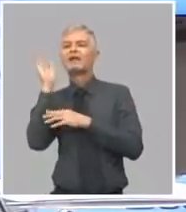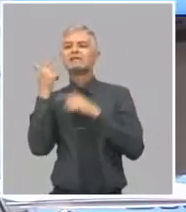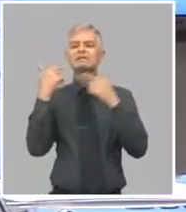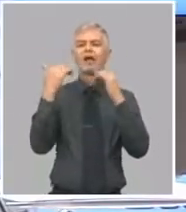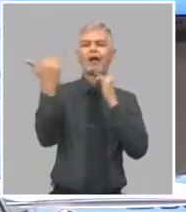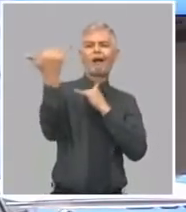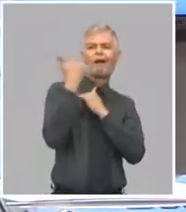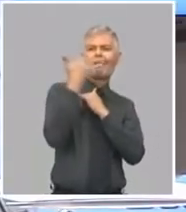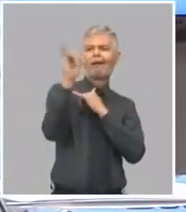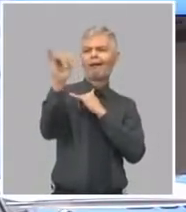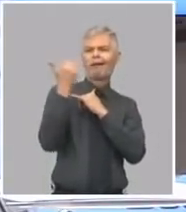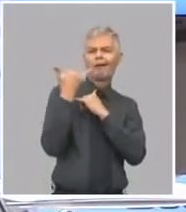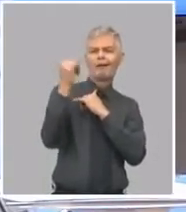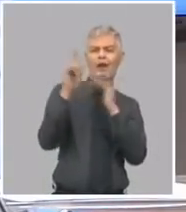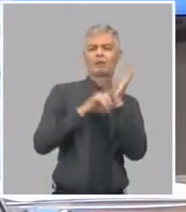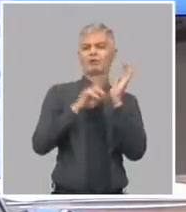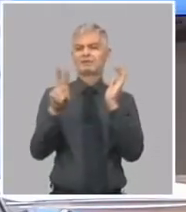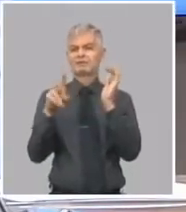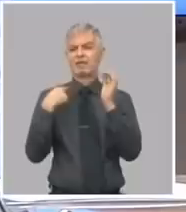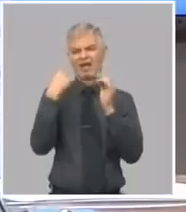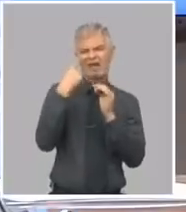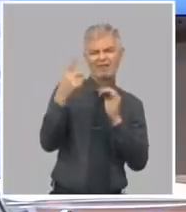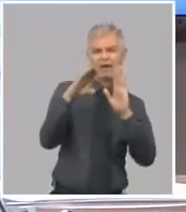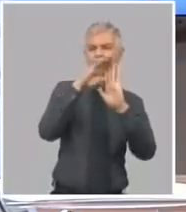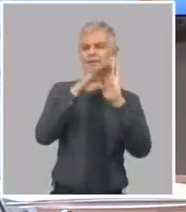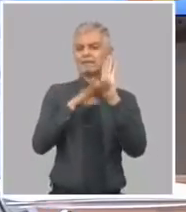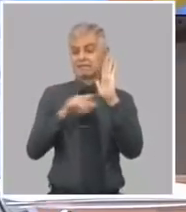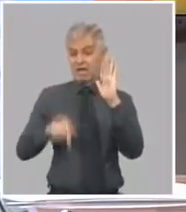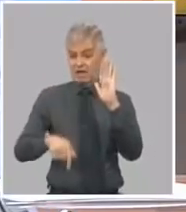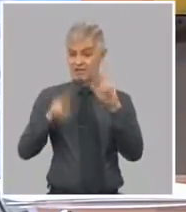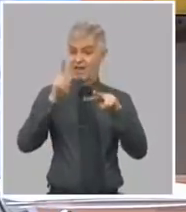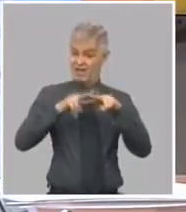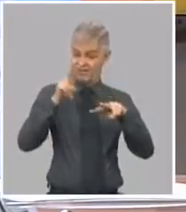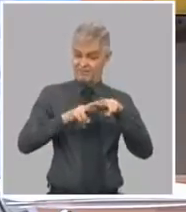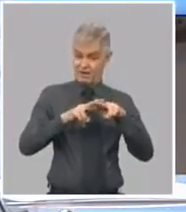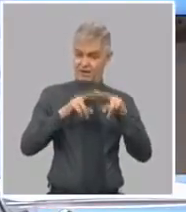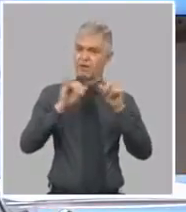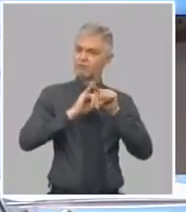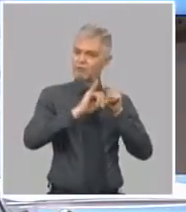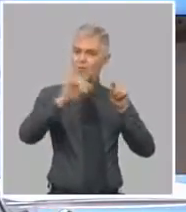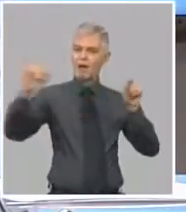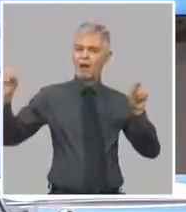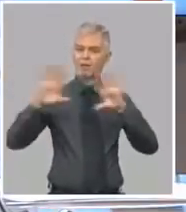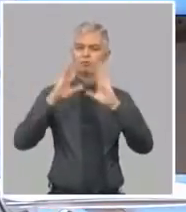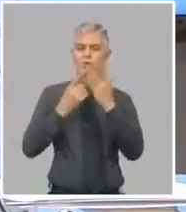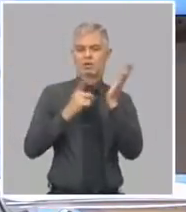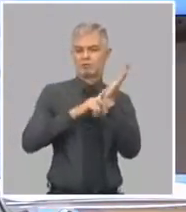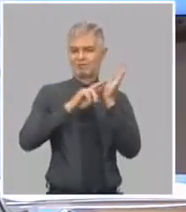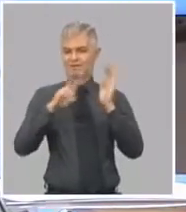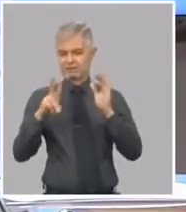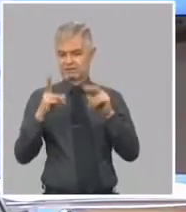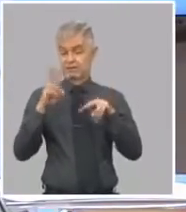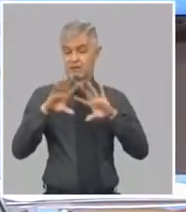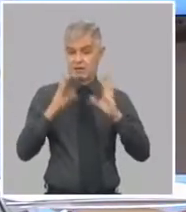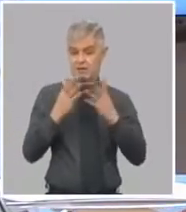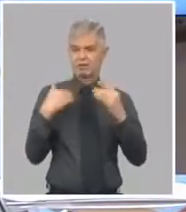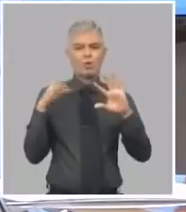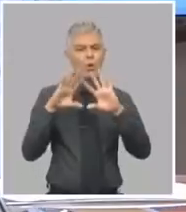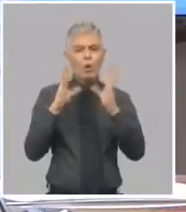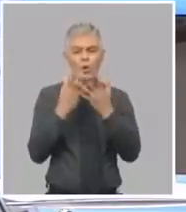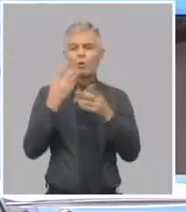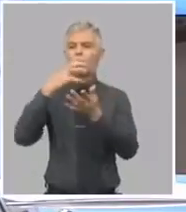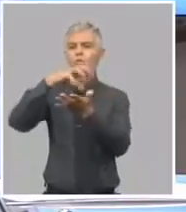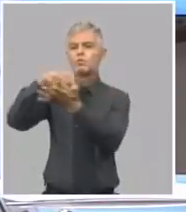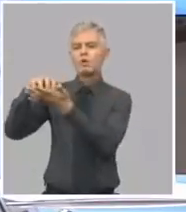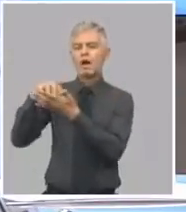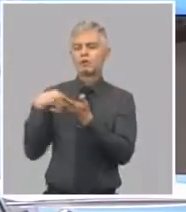de generalizar en todo el país las medidas de La Habana. Es decir, en todos los casos tenemos un programa de recuperación de ómnibus, en